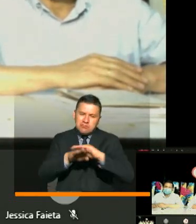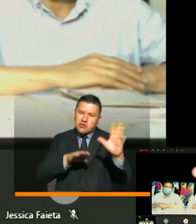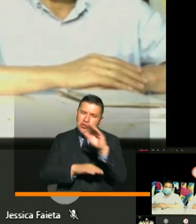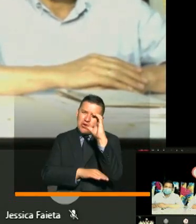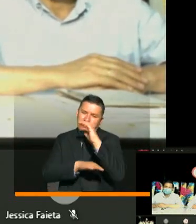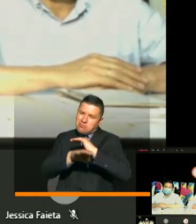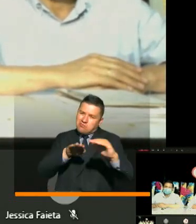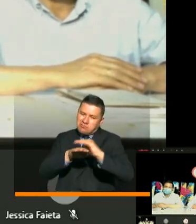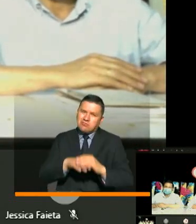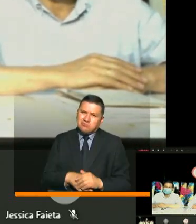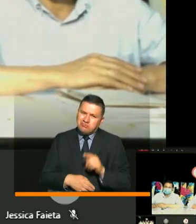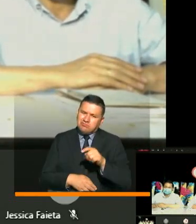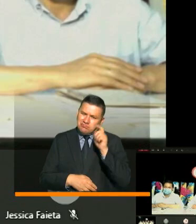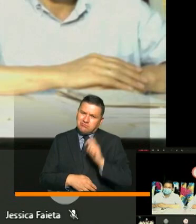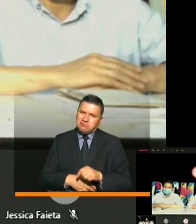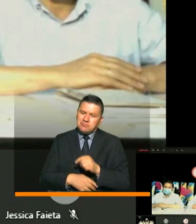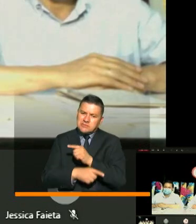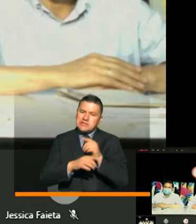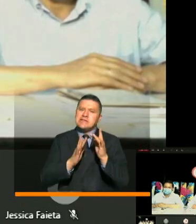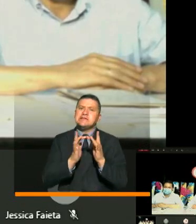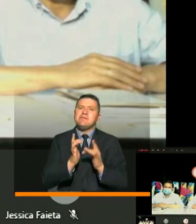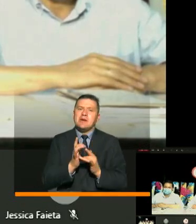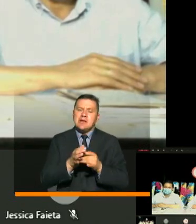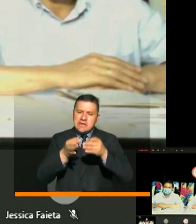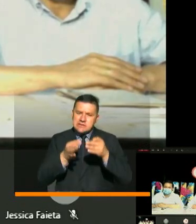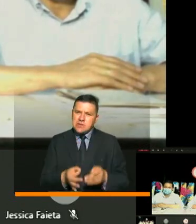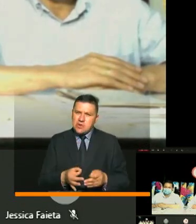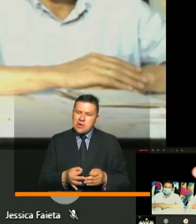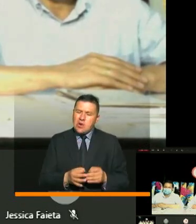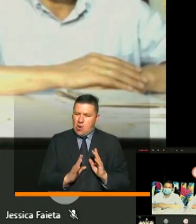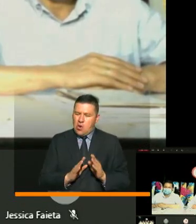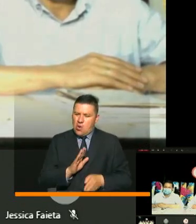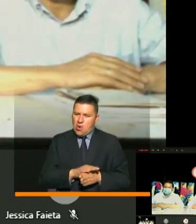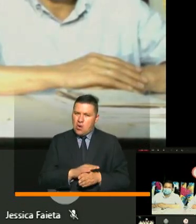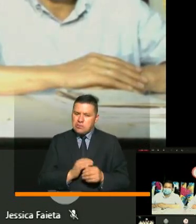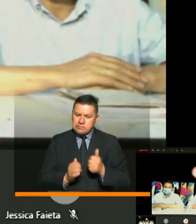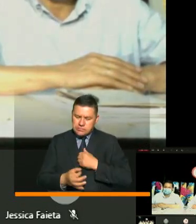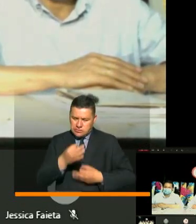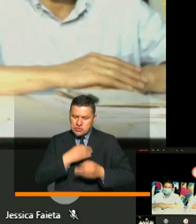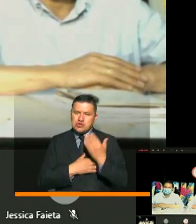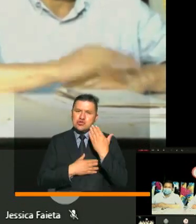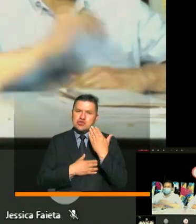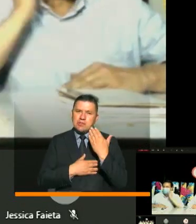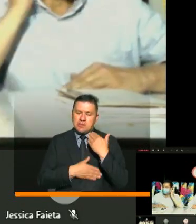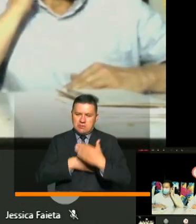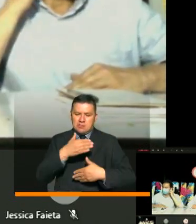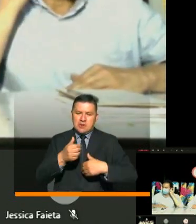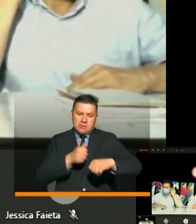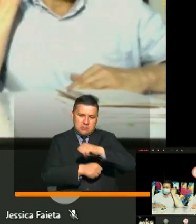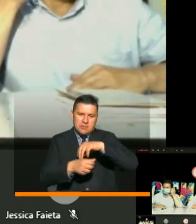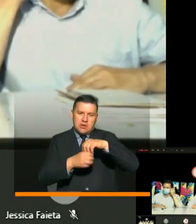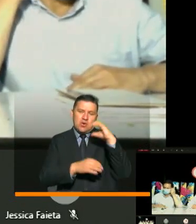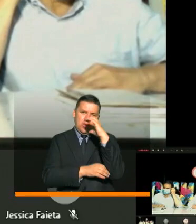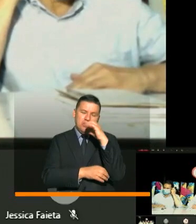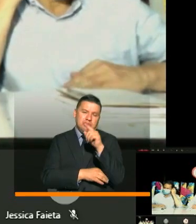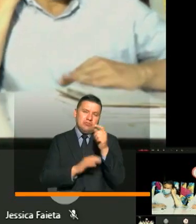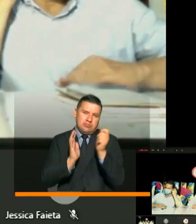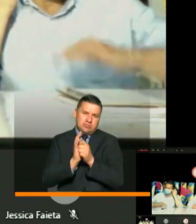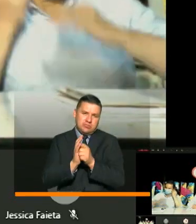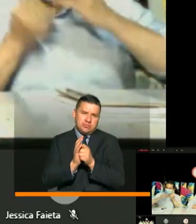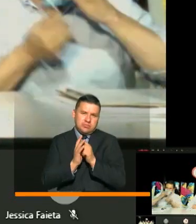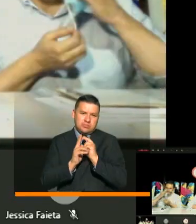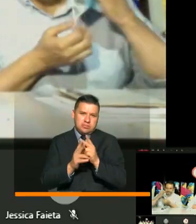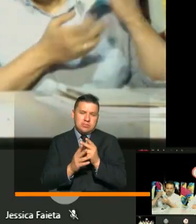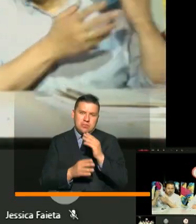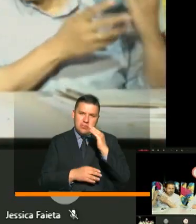a todos los colombianos a que tengan una Semana Santa segura y que con todo el autocuidado permitamos así reactivar a Colombia, y para eso estará